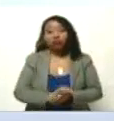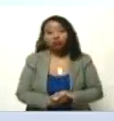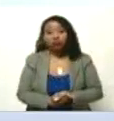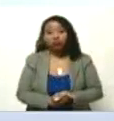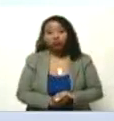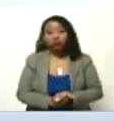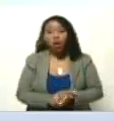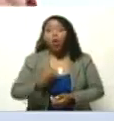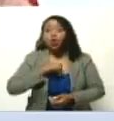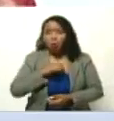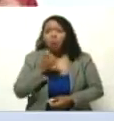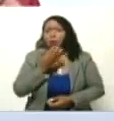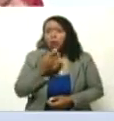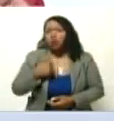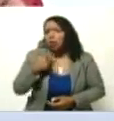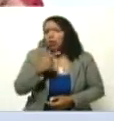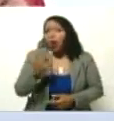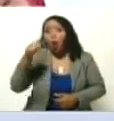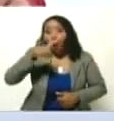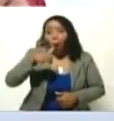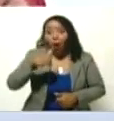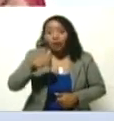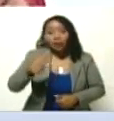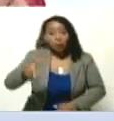Nosotros, por ejemplo, te digo, hoy está de guardia